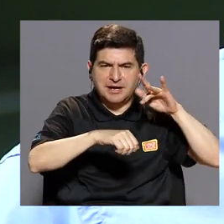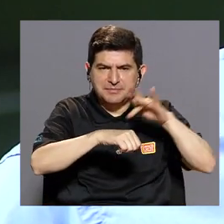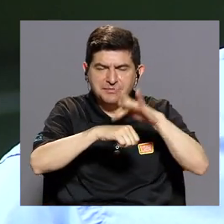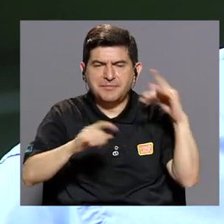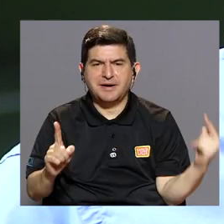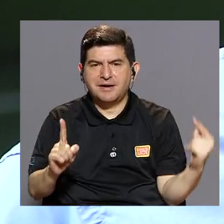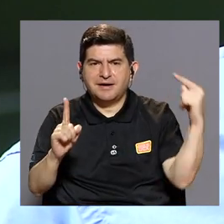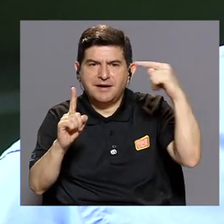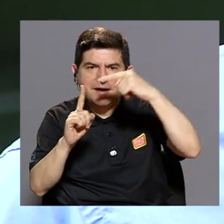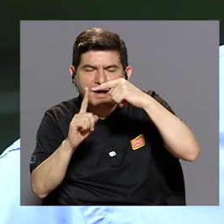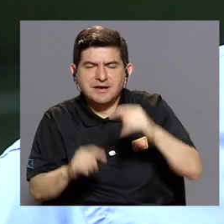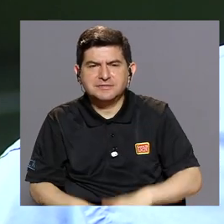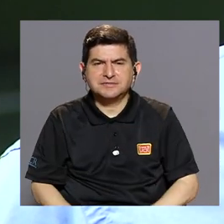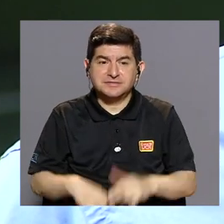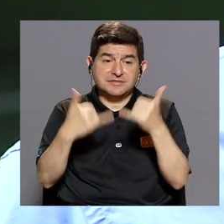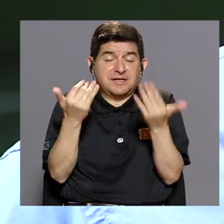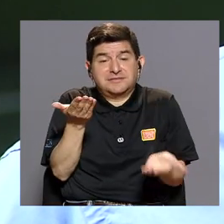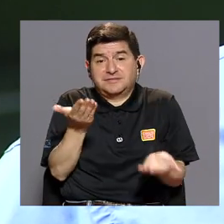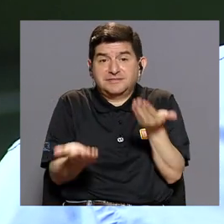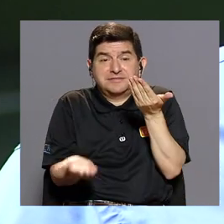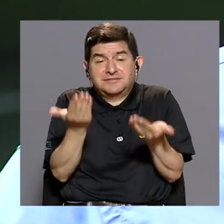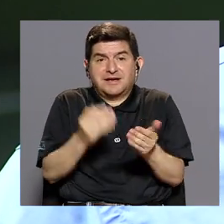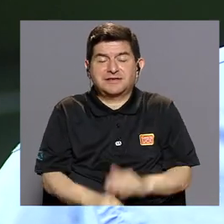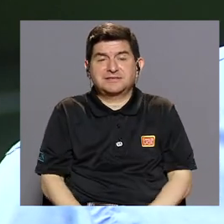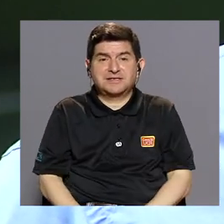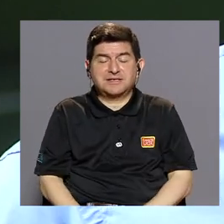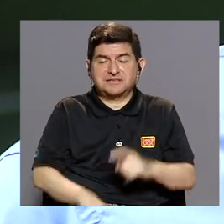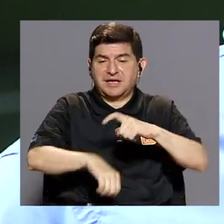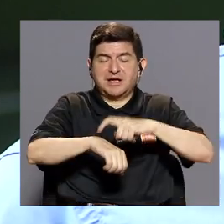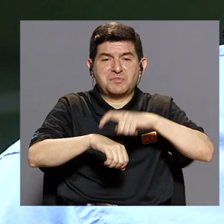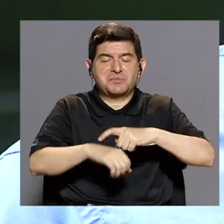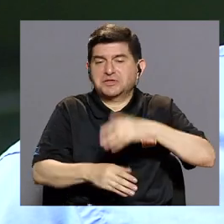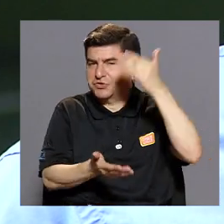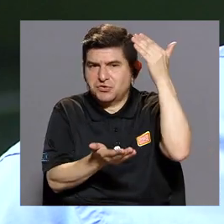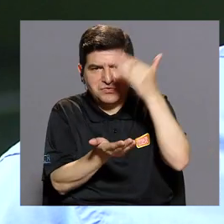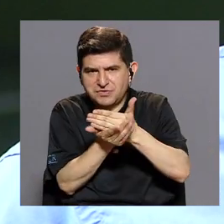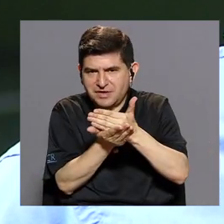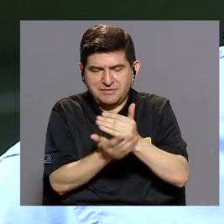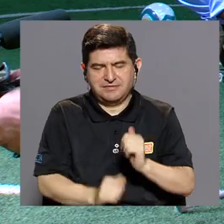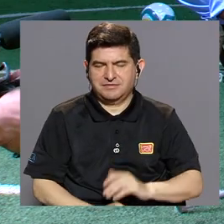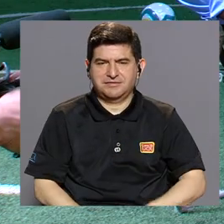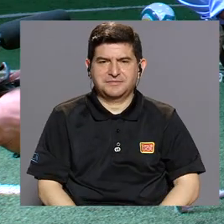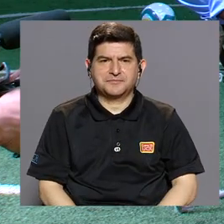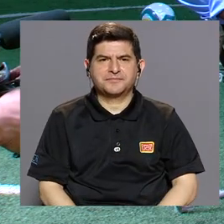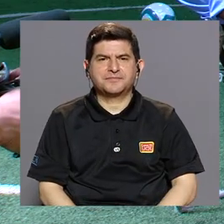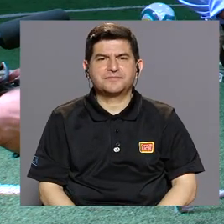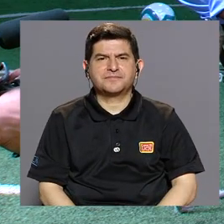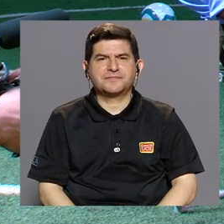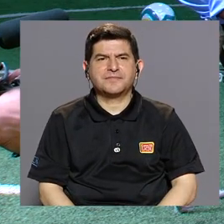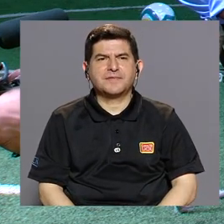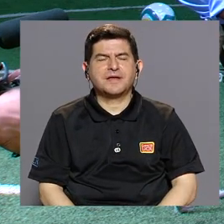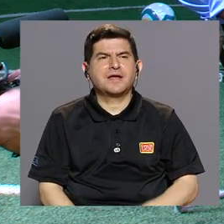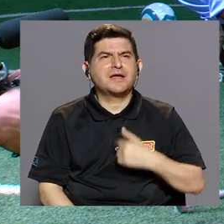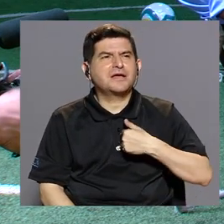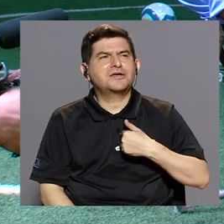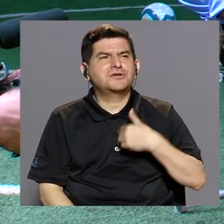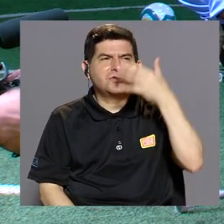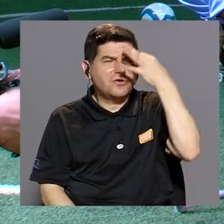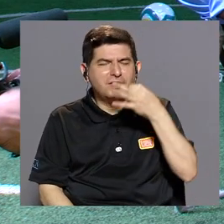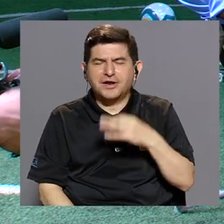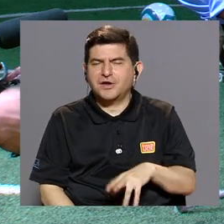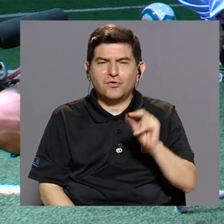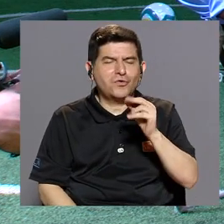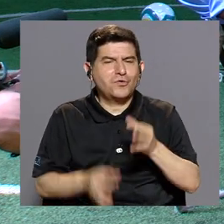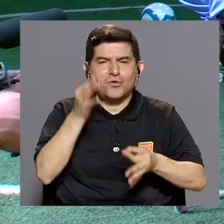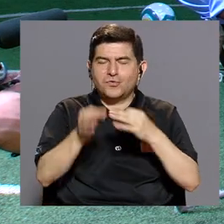etapa más, sí. más digamos, como de, inclusive de retiro, uh-huh. ¿verdad? Que podría catalogarse y, de esa manera. Y también, vamos a ver, no me parecería justo